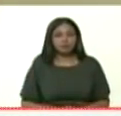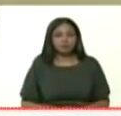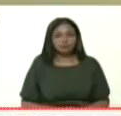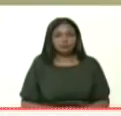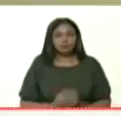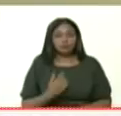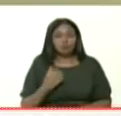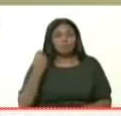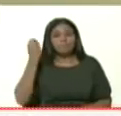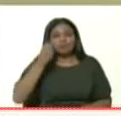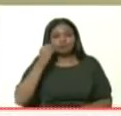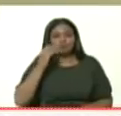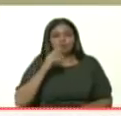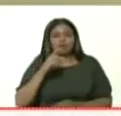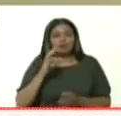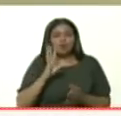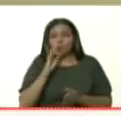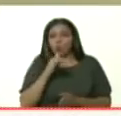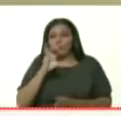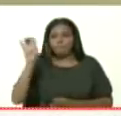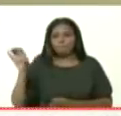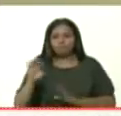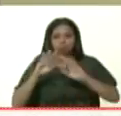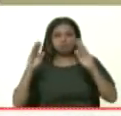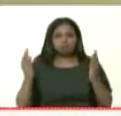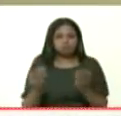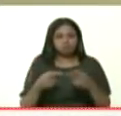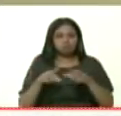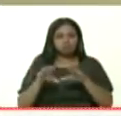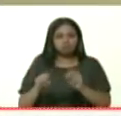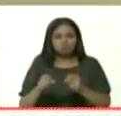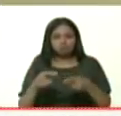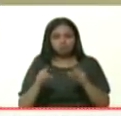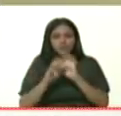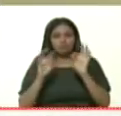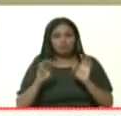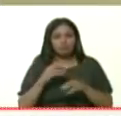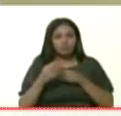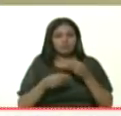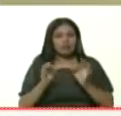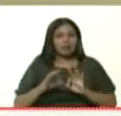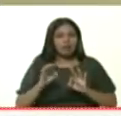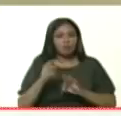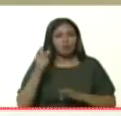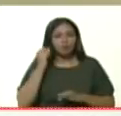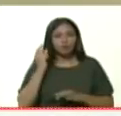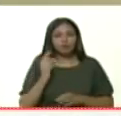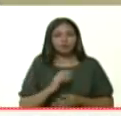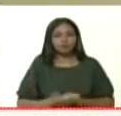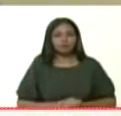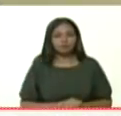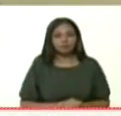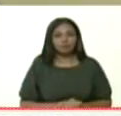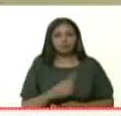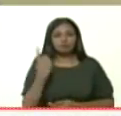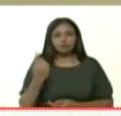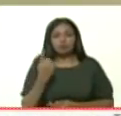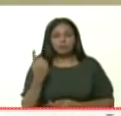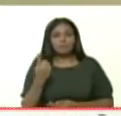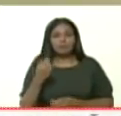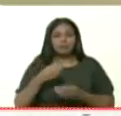Creo que en ningún país del mundo capitalista este se hace nada por la mujer. Solamente en el